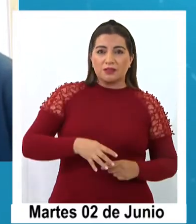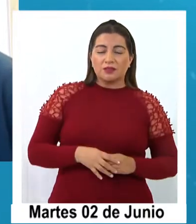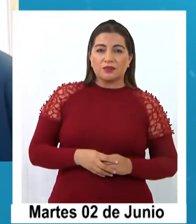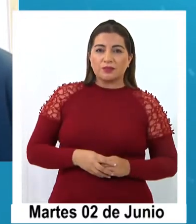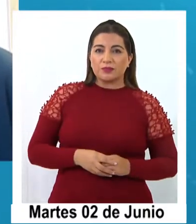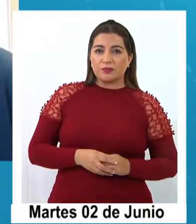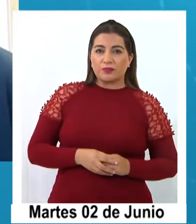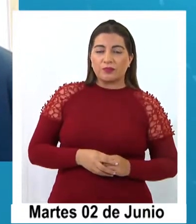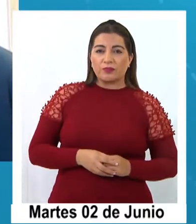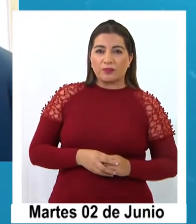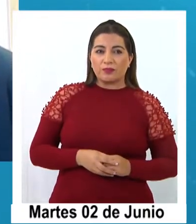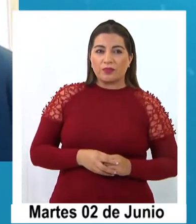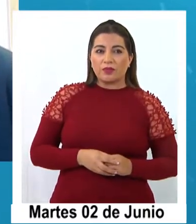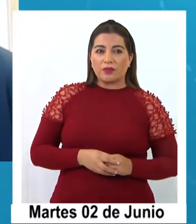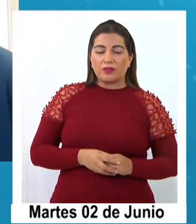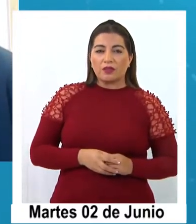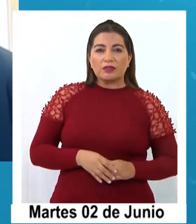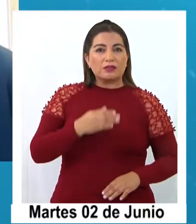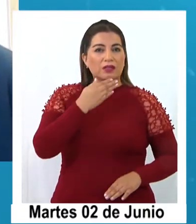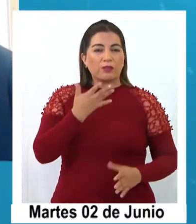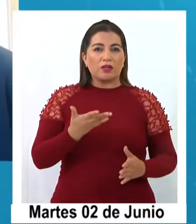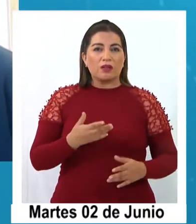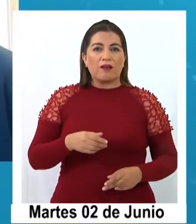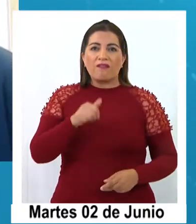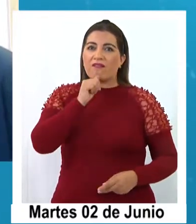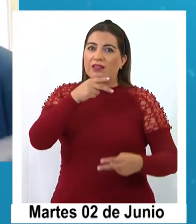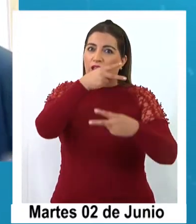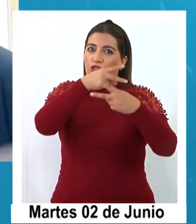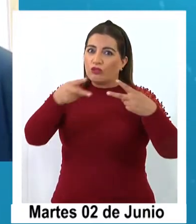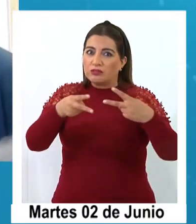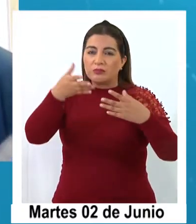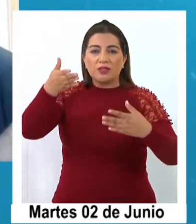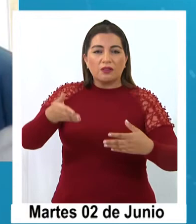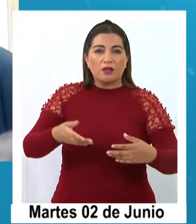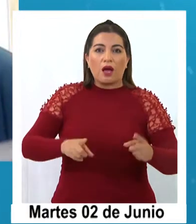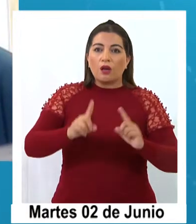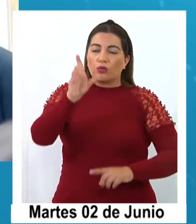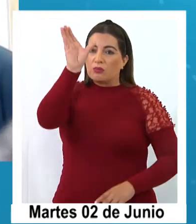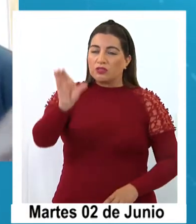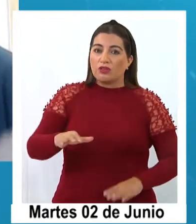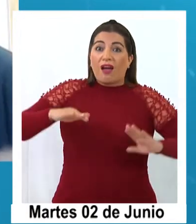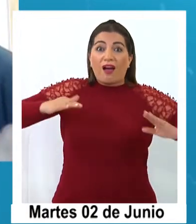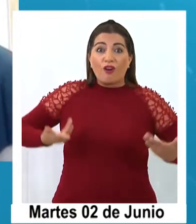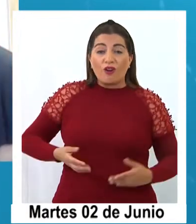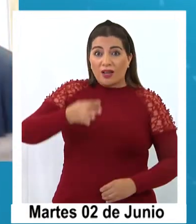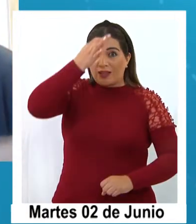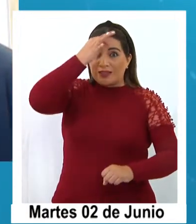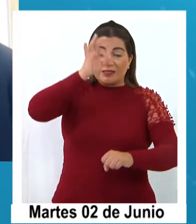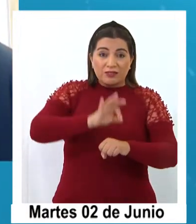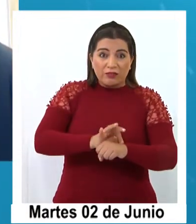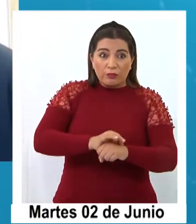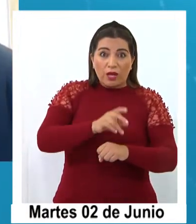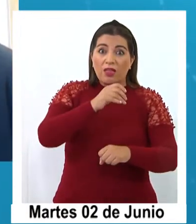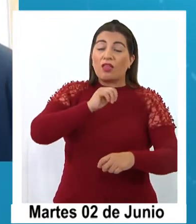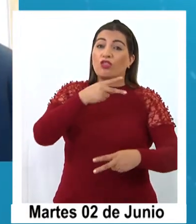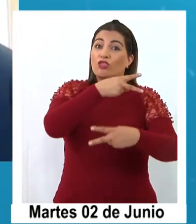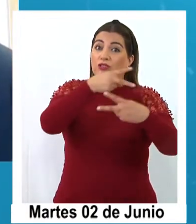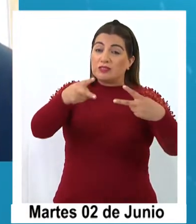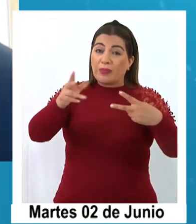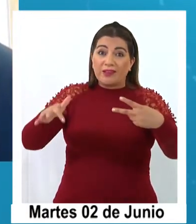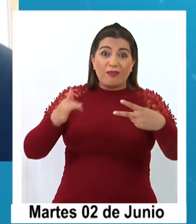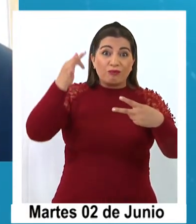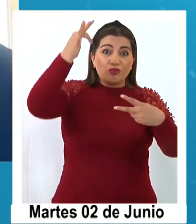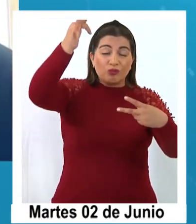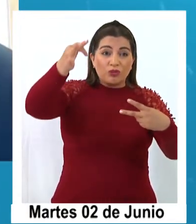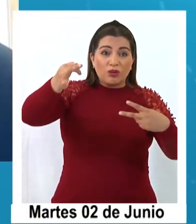a, ¿cierto?, se ha señalado que viene como dos semanas después, o sea, la gente que se ha contagiado estos días, en dos semanas más